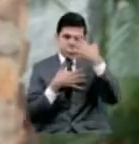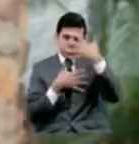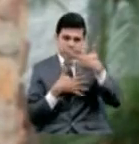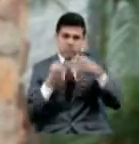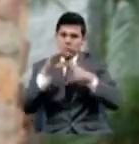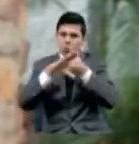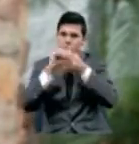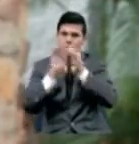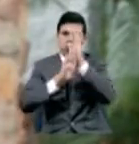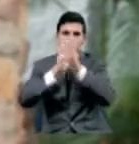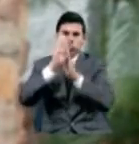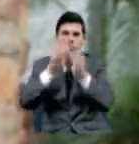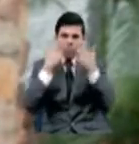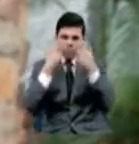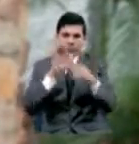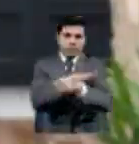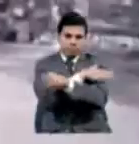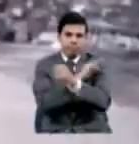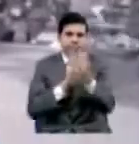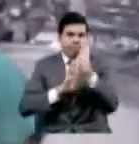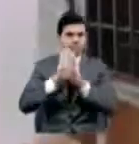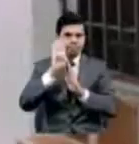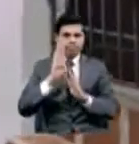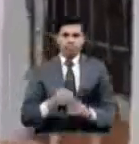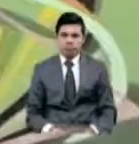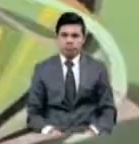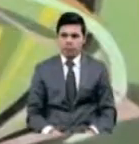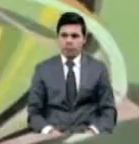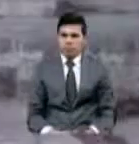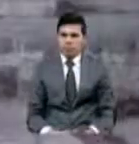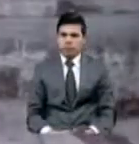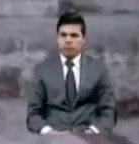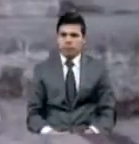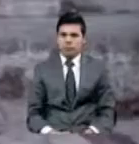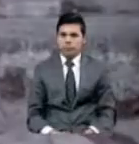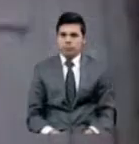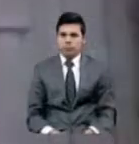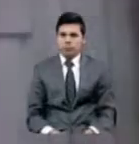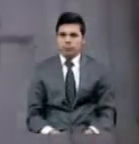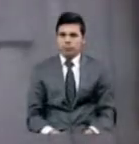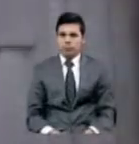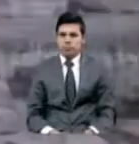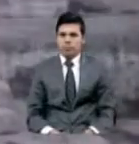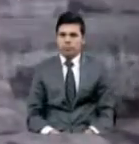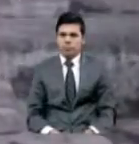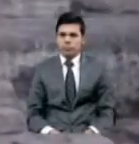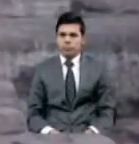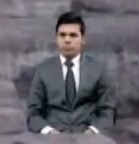pues ya nos estamos metiendo duro con eso por acá. Ya tú sabes quién soy.